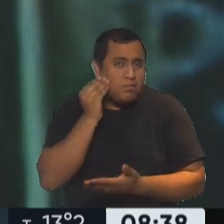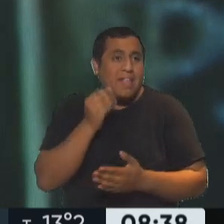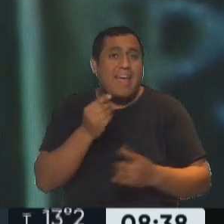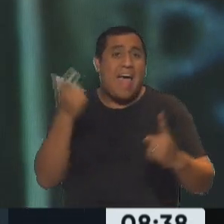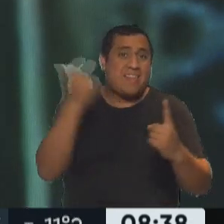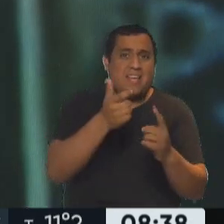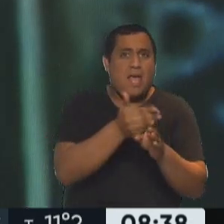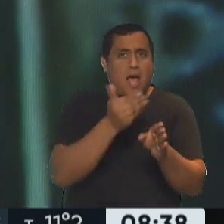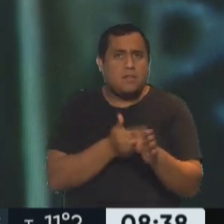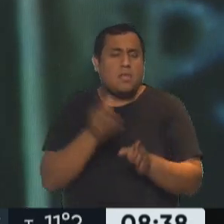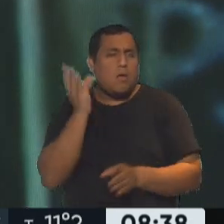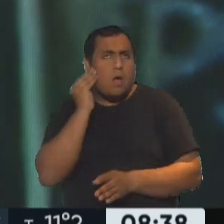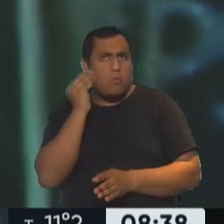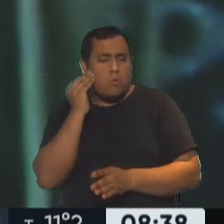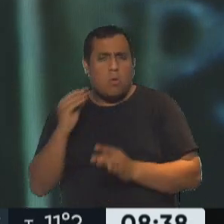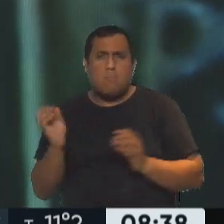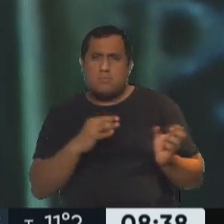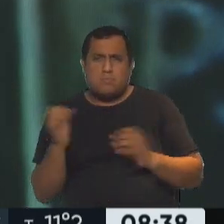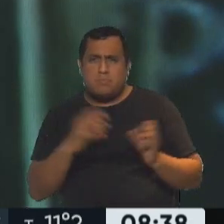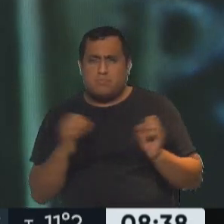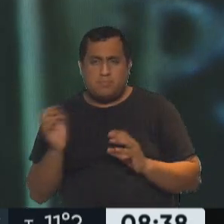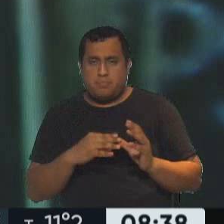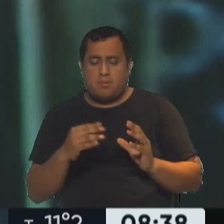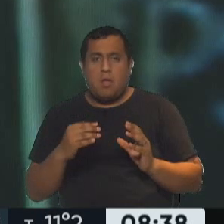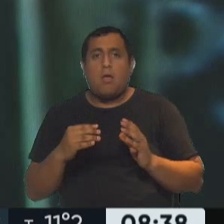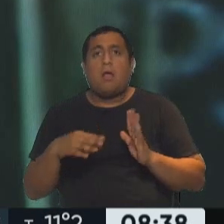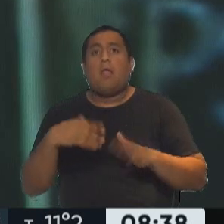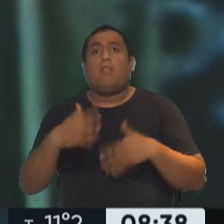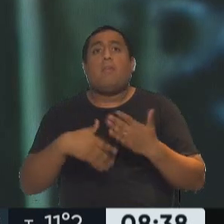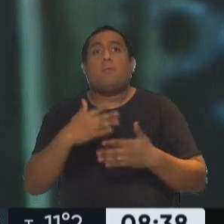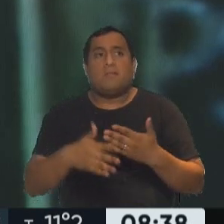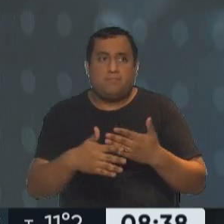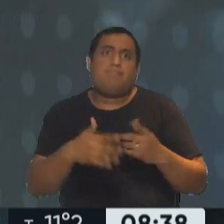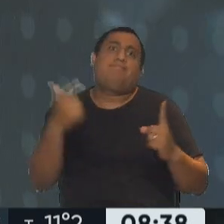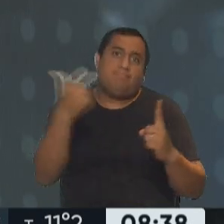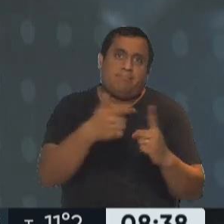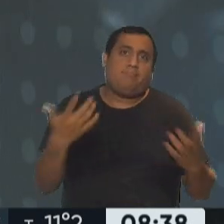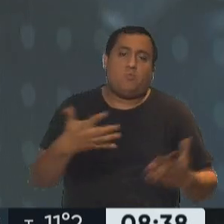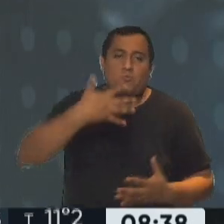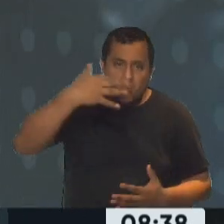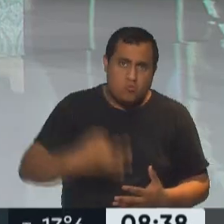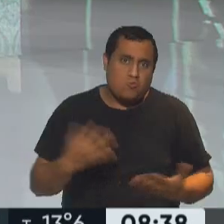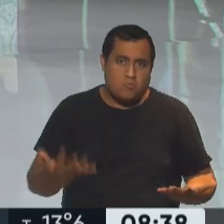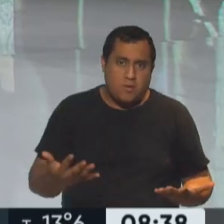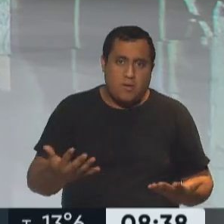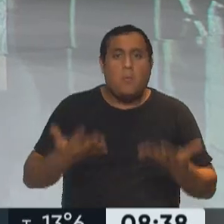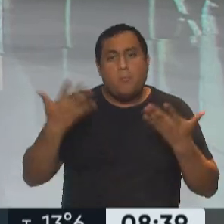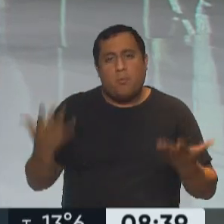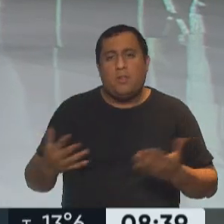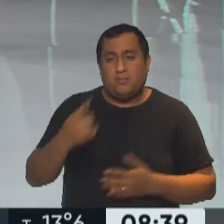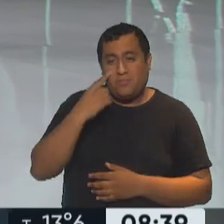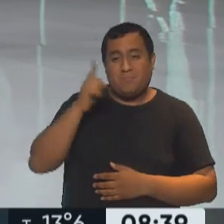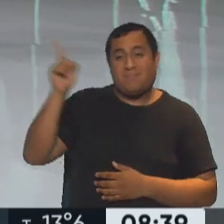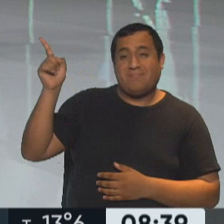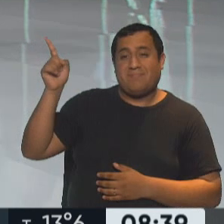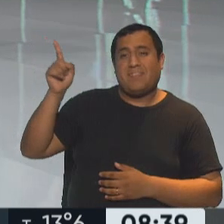vicepresidenta, es casi una descripción calcada de lo que finalmente terminó pasando. Ajá. Por eso se lo relaciona a esta gente